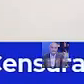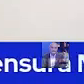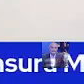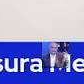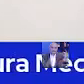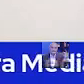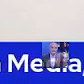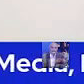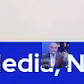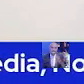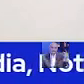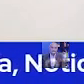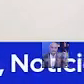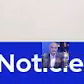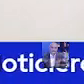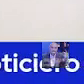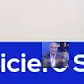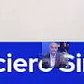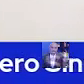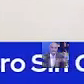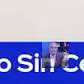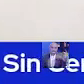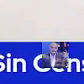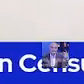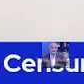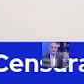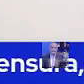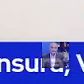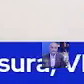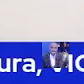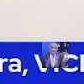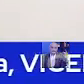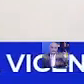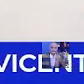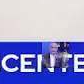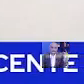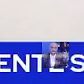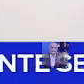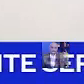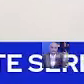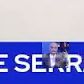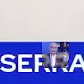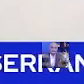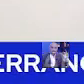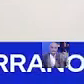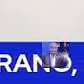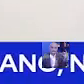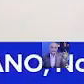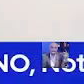a los discursos de odio ni a la violencia en ninguna parte Entonces yo creo que esta petición que hace Xóchitl es totalmente